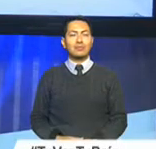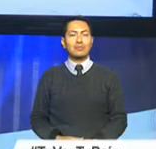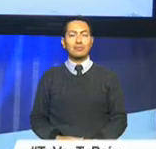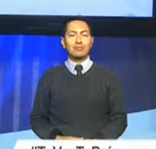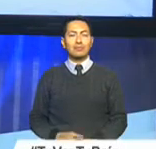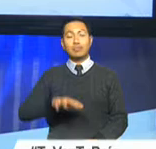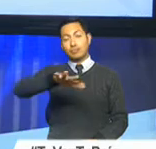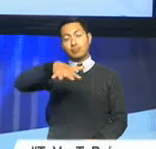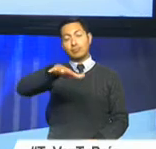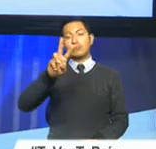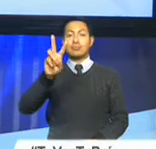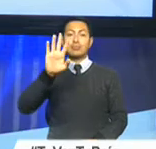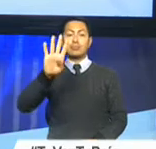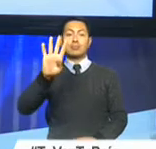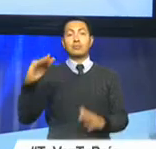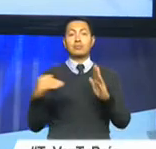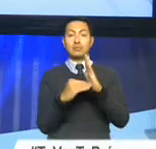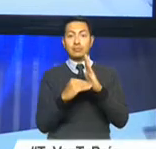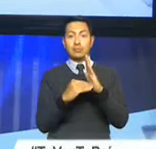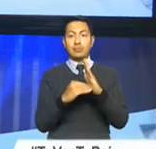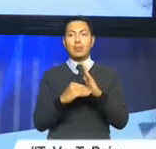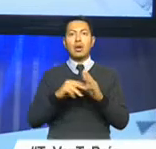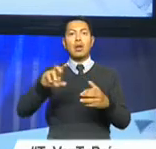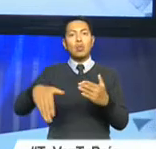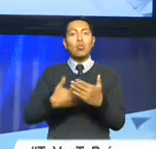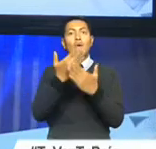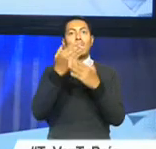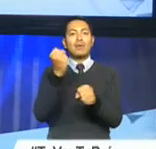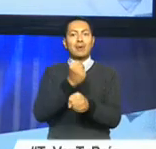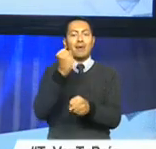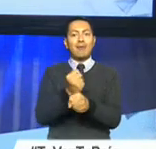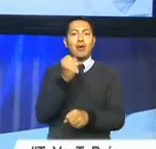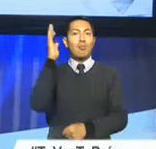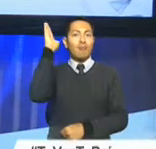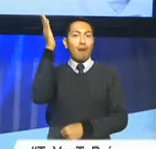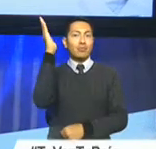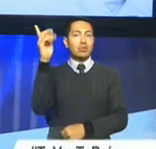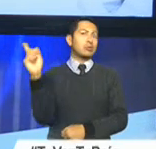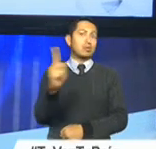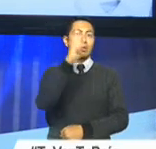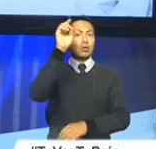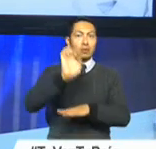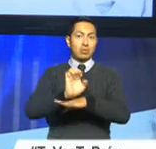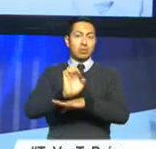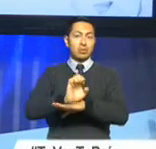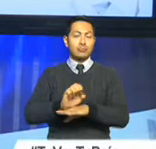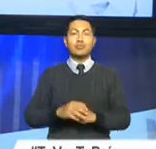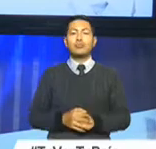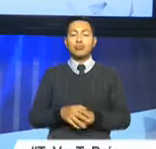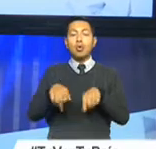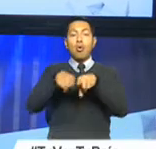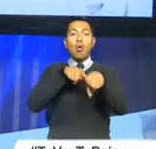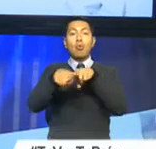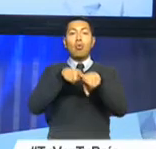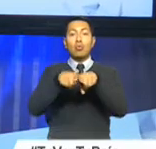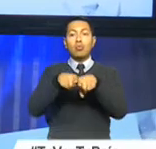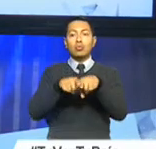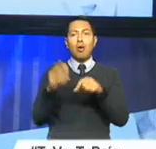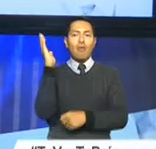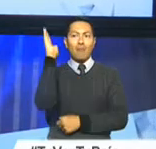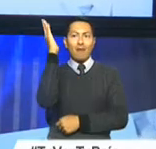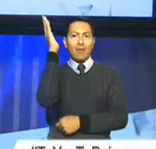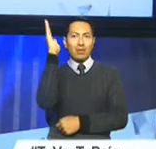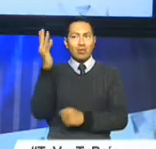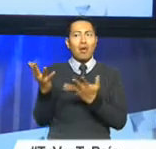Cerca de 24.000 plazas para docentes se abren a escala nacional mediante el concurso Quiero Ser Maestro, que se lo realiza por sexta